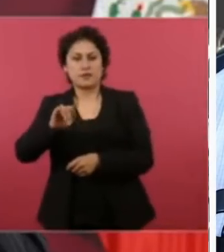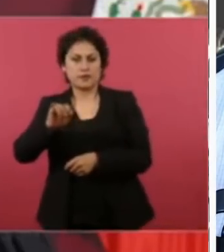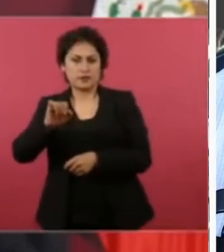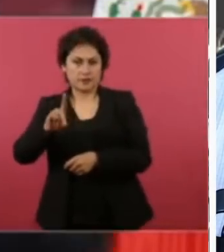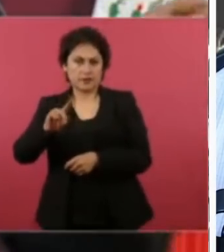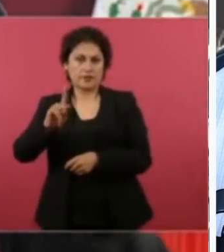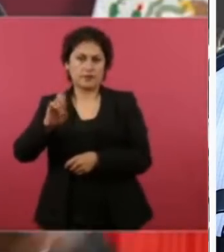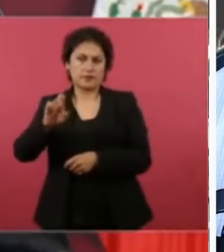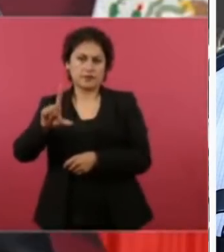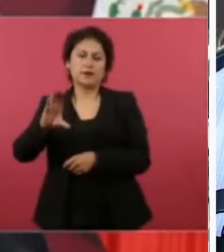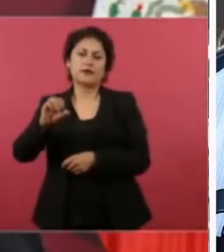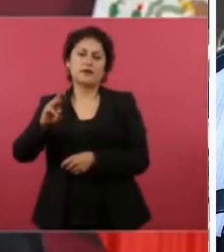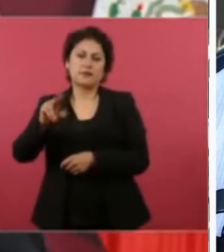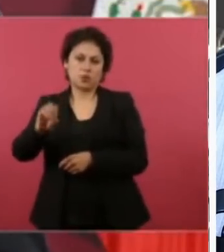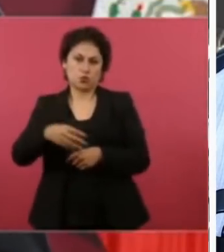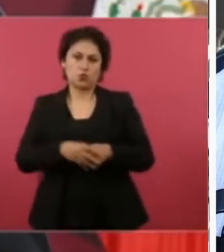De inmediato.